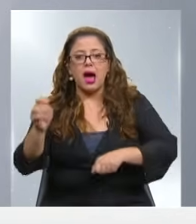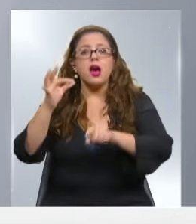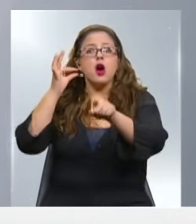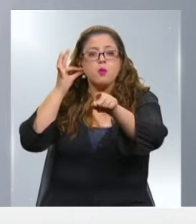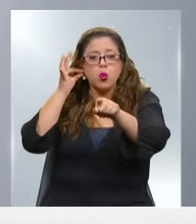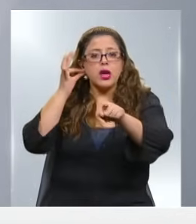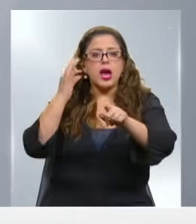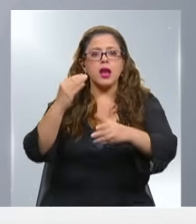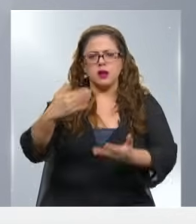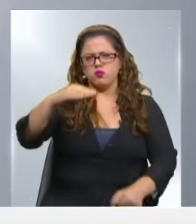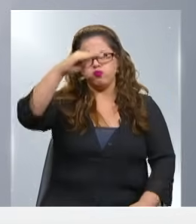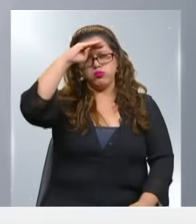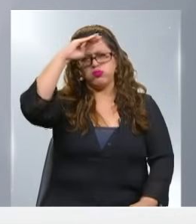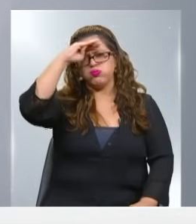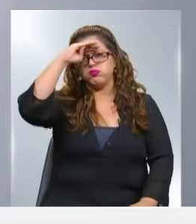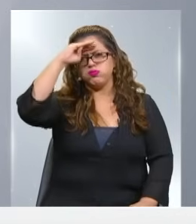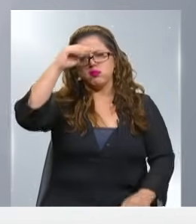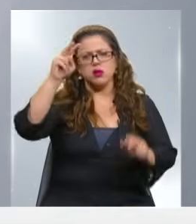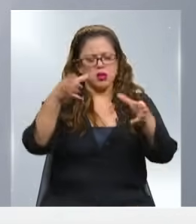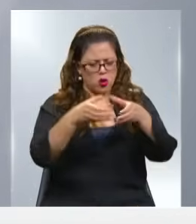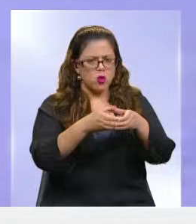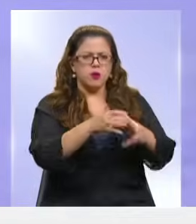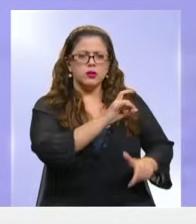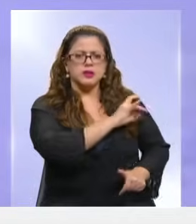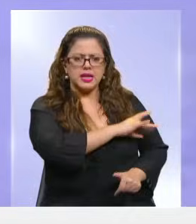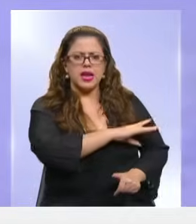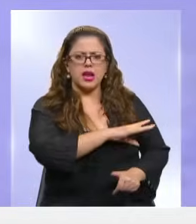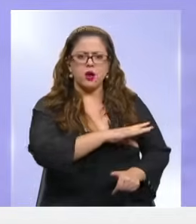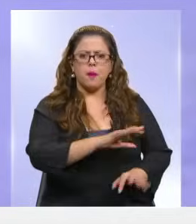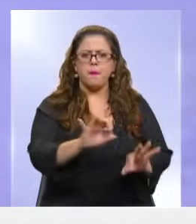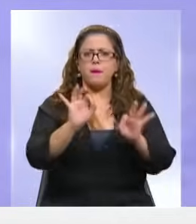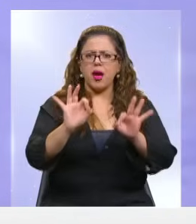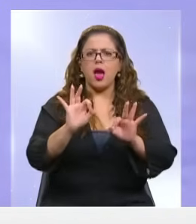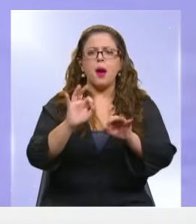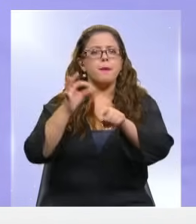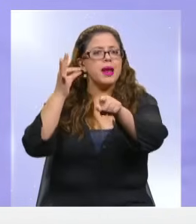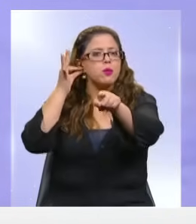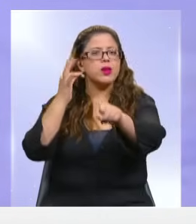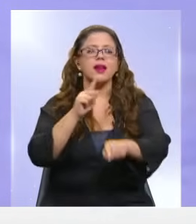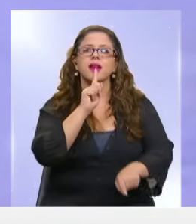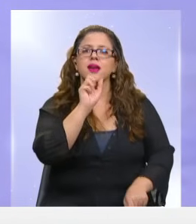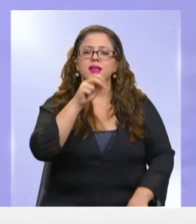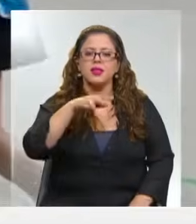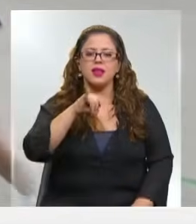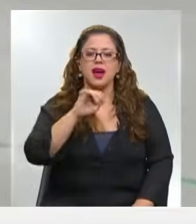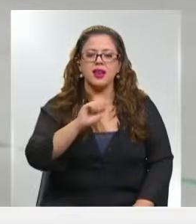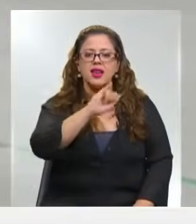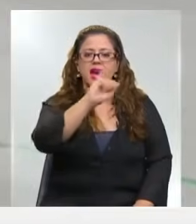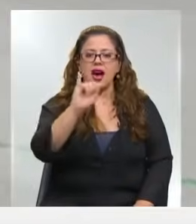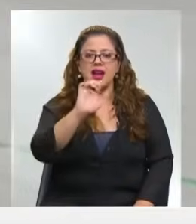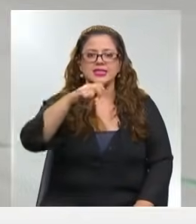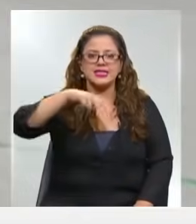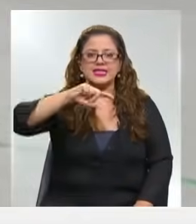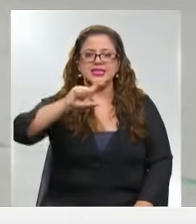deportistas más experimentadas del Team Nacional. Toda una aventura para Tania Zeng.